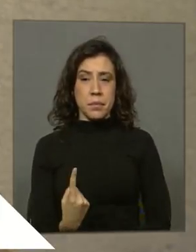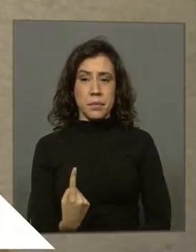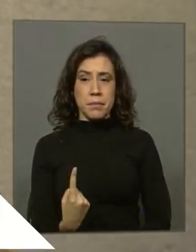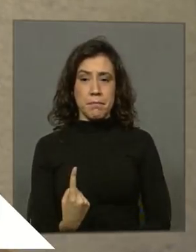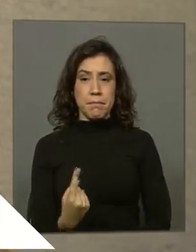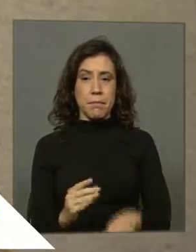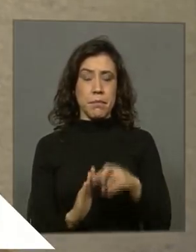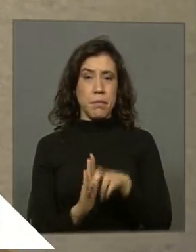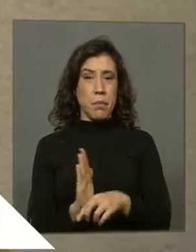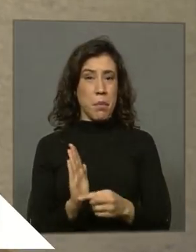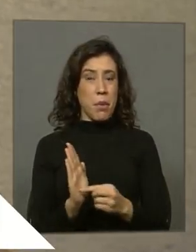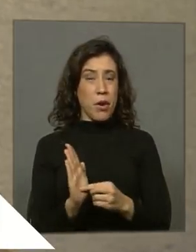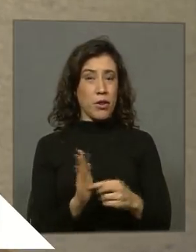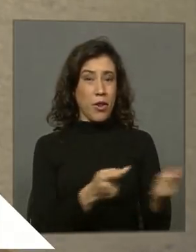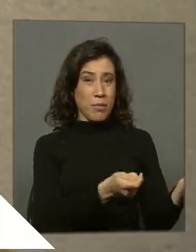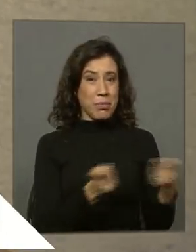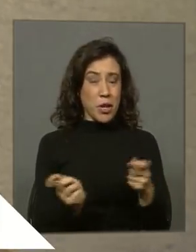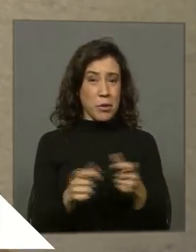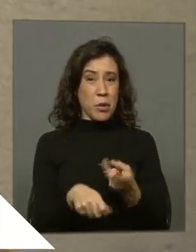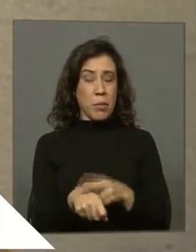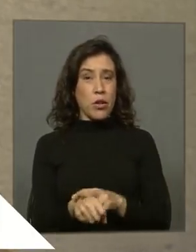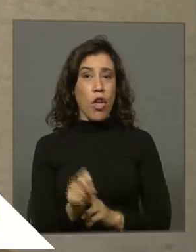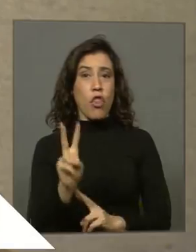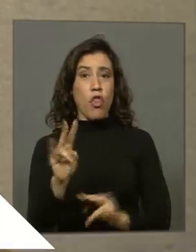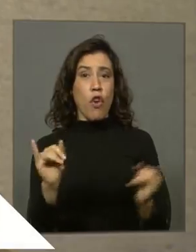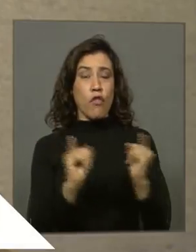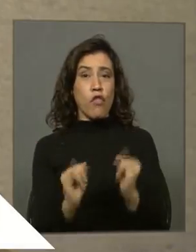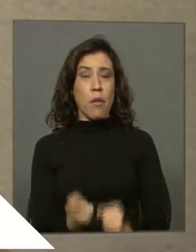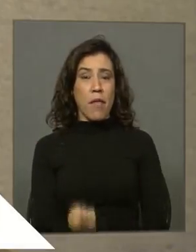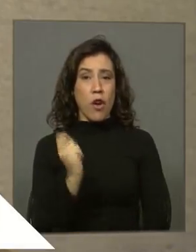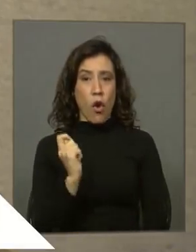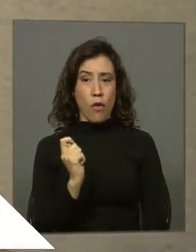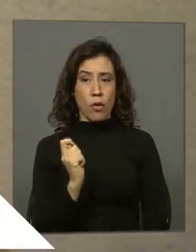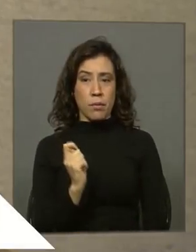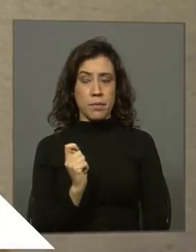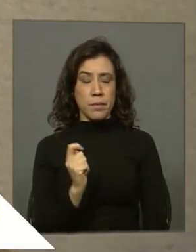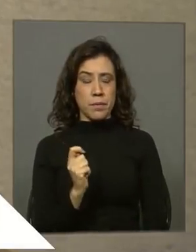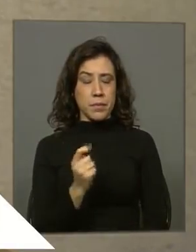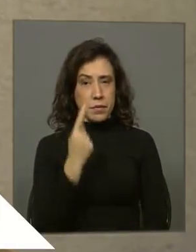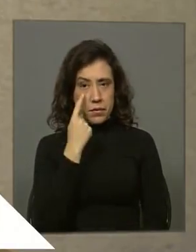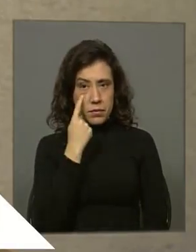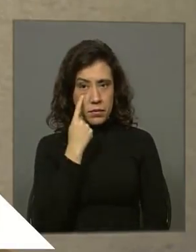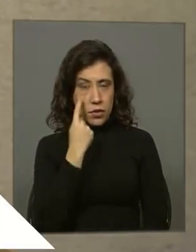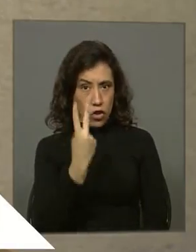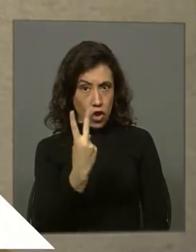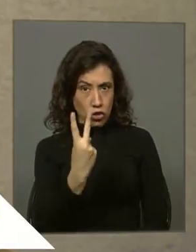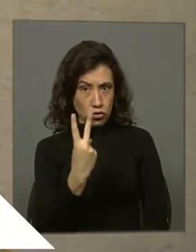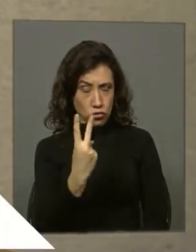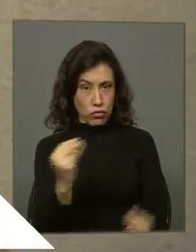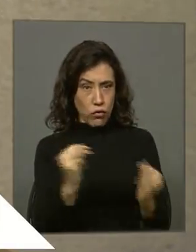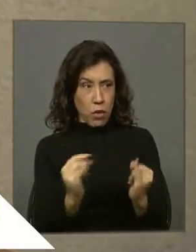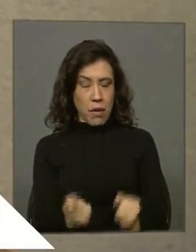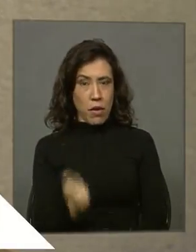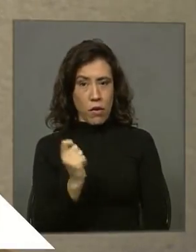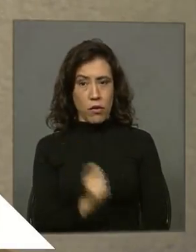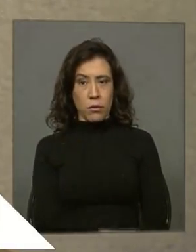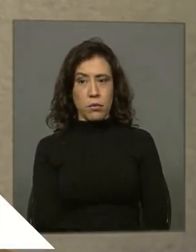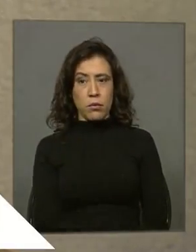en el proyecto como viene de la comisión mixta se establecen dos modalidades de cobro fíjense se establecen dos modalidades de cobro